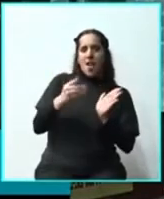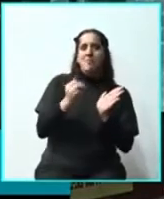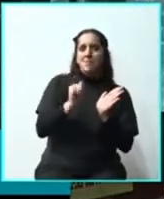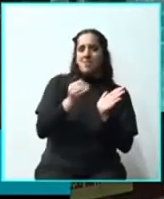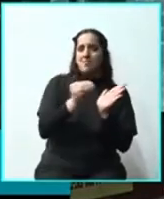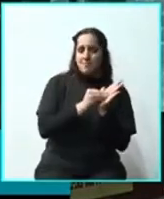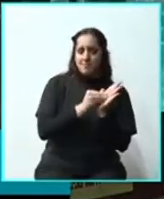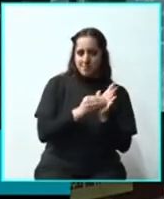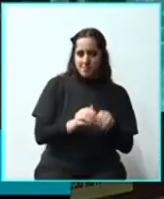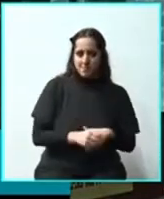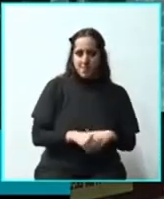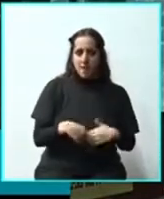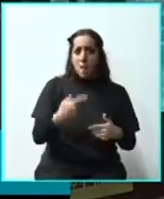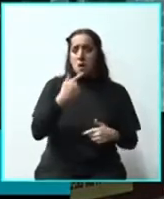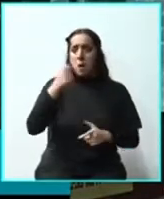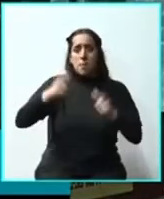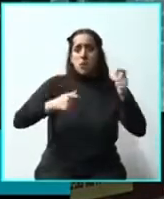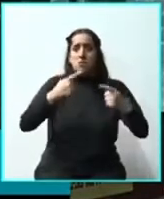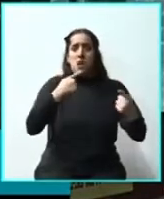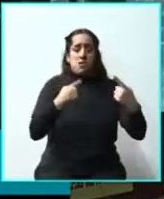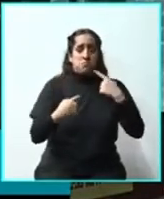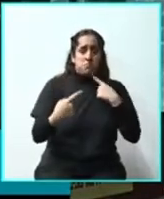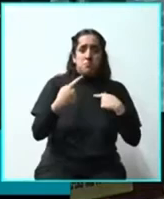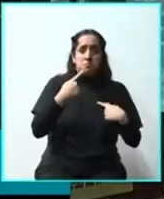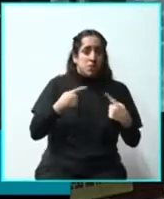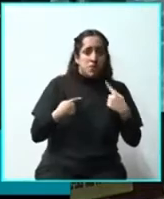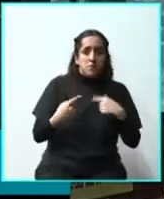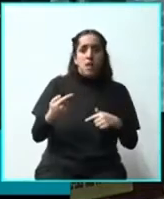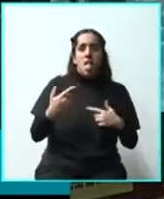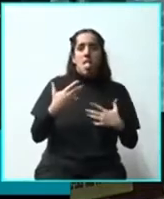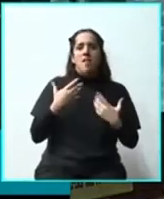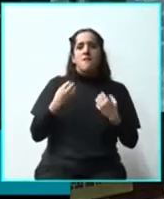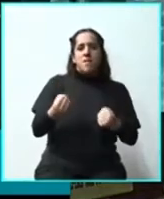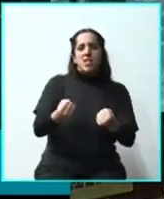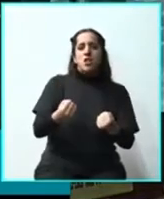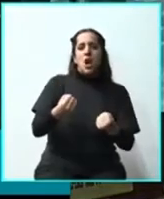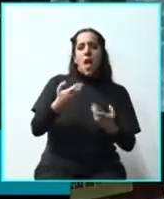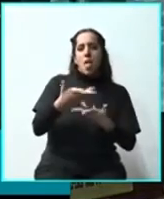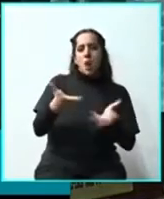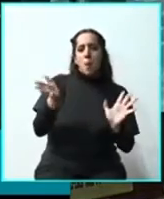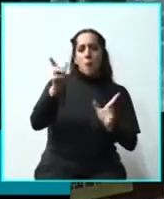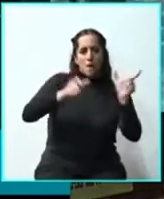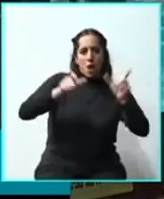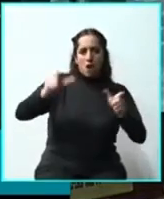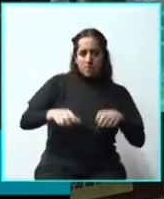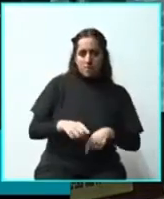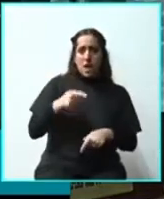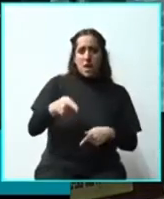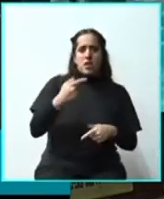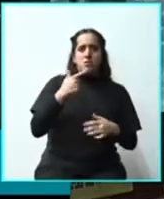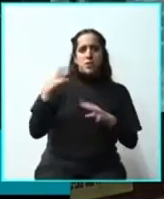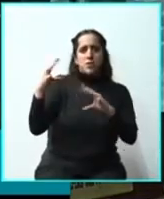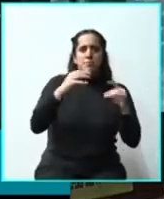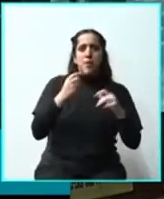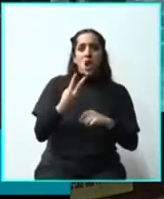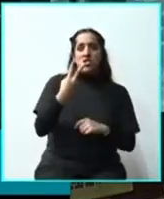se hizo lugar a sugerencias de la Defensoría del Pueblo y estamos definiendo los tres